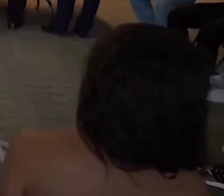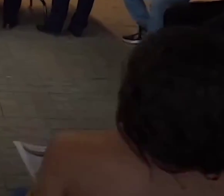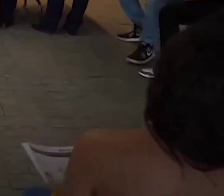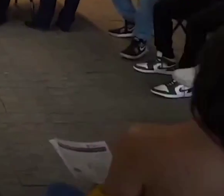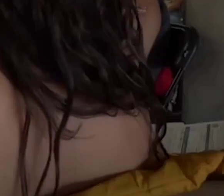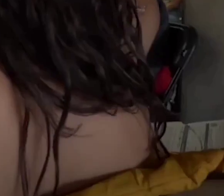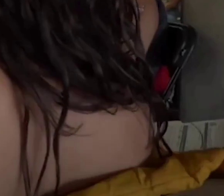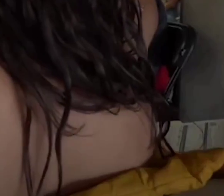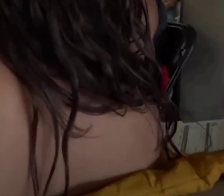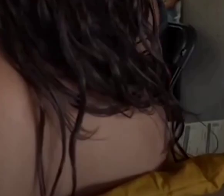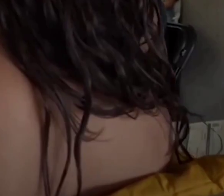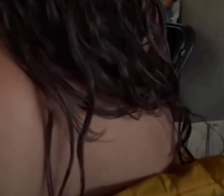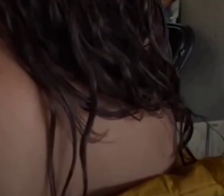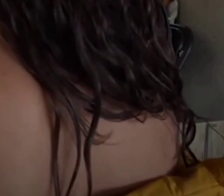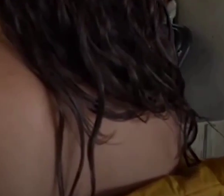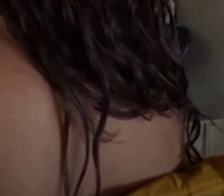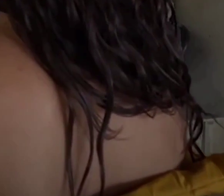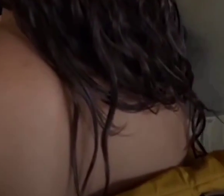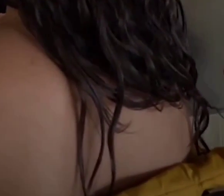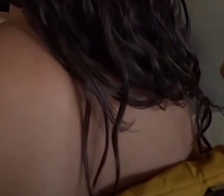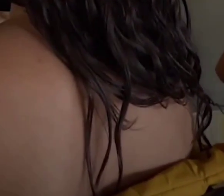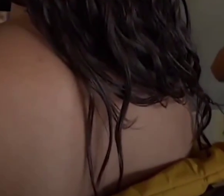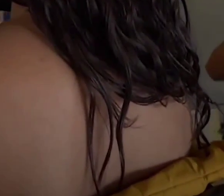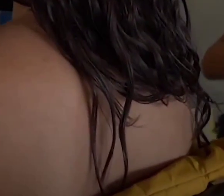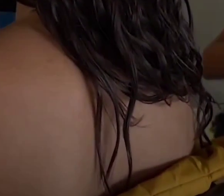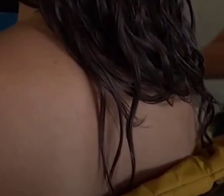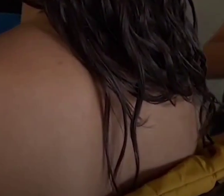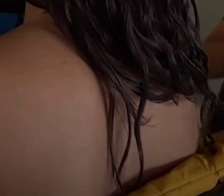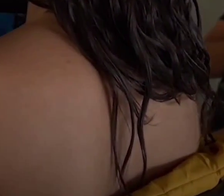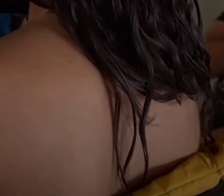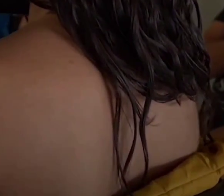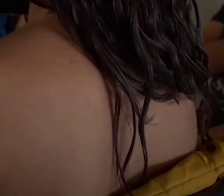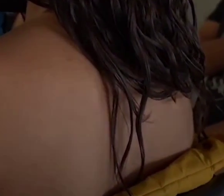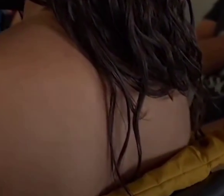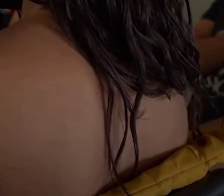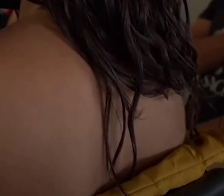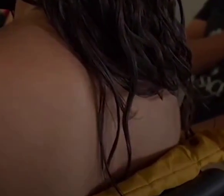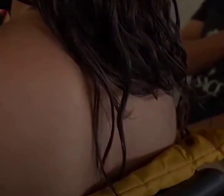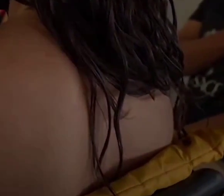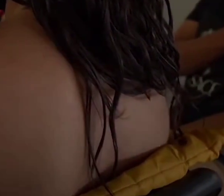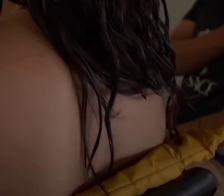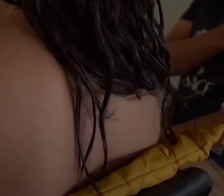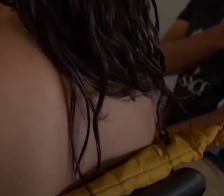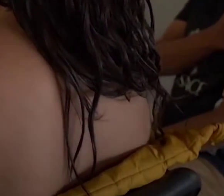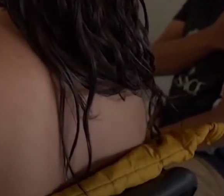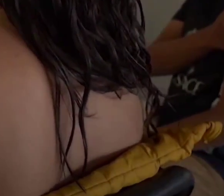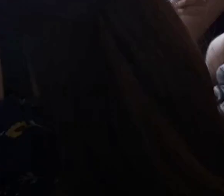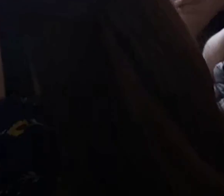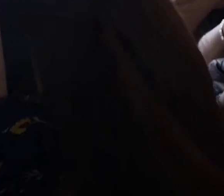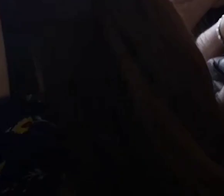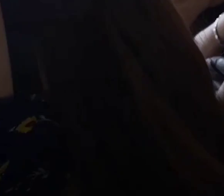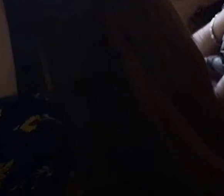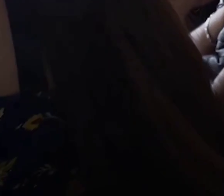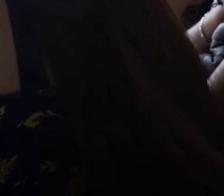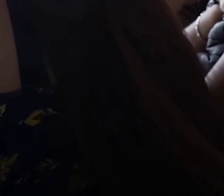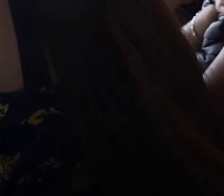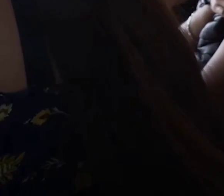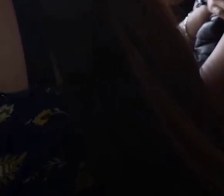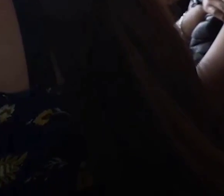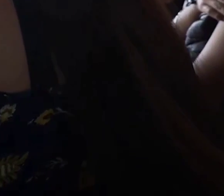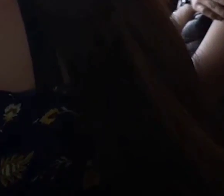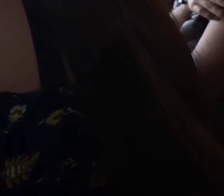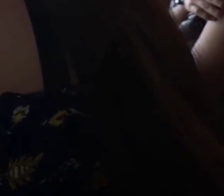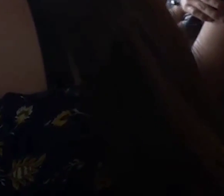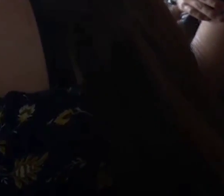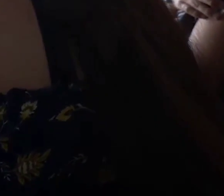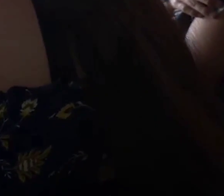ya esta semana a jóvenes de 15 a 17 años, tenemos 95% esquema